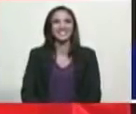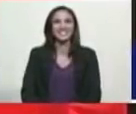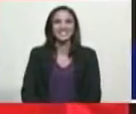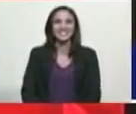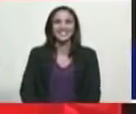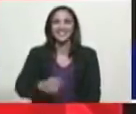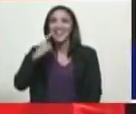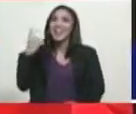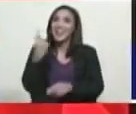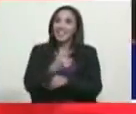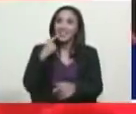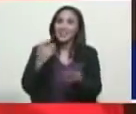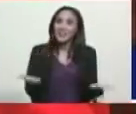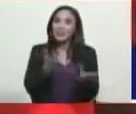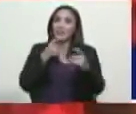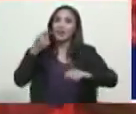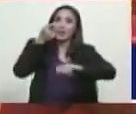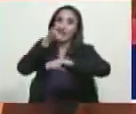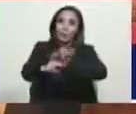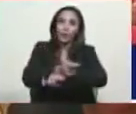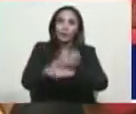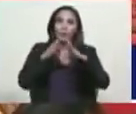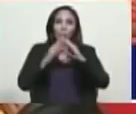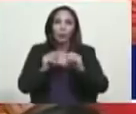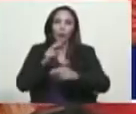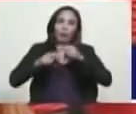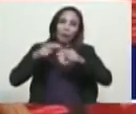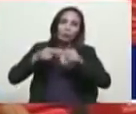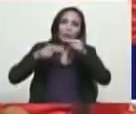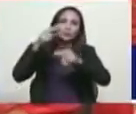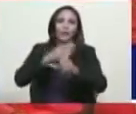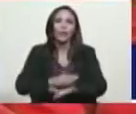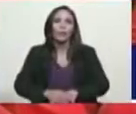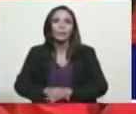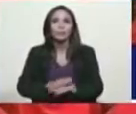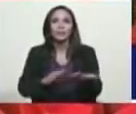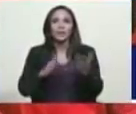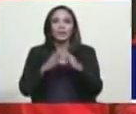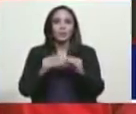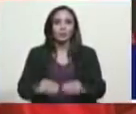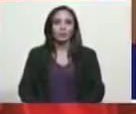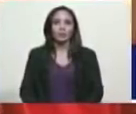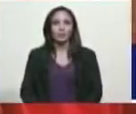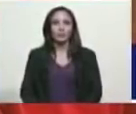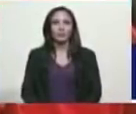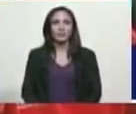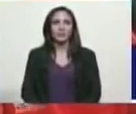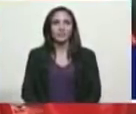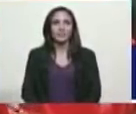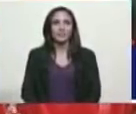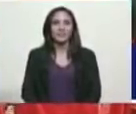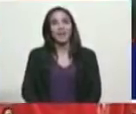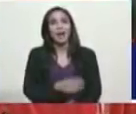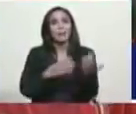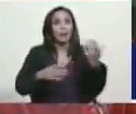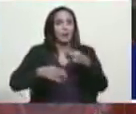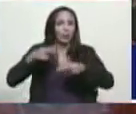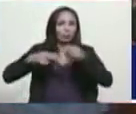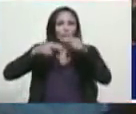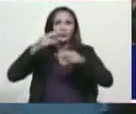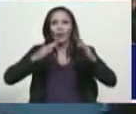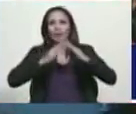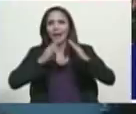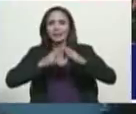Deberíamos estar graduando los ingenieros en construcción, ingenieros civiles, para construir viviendas, edificios,